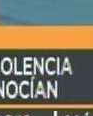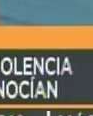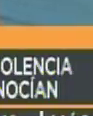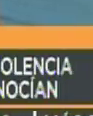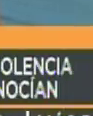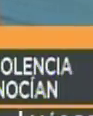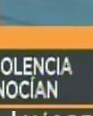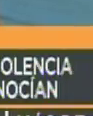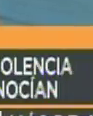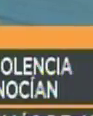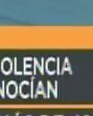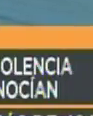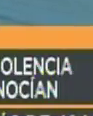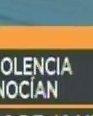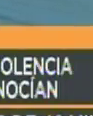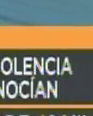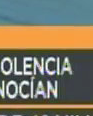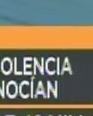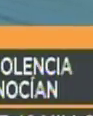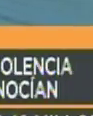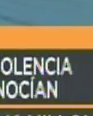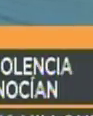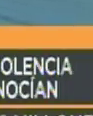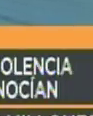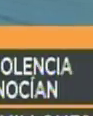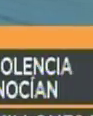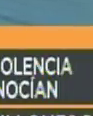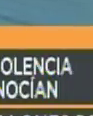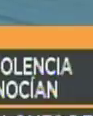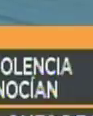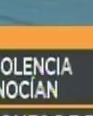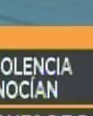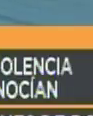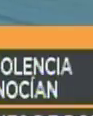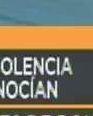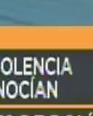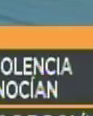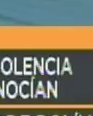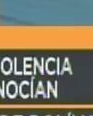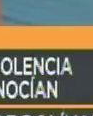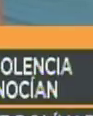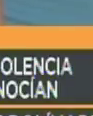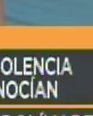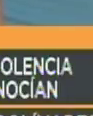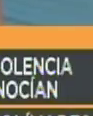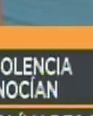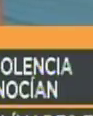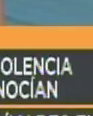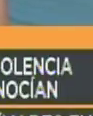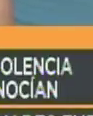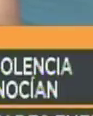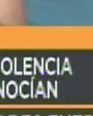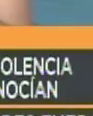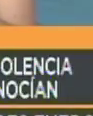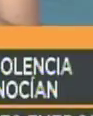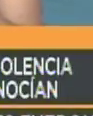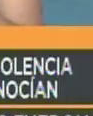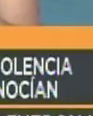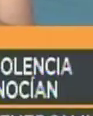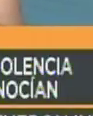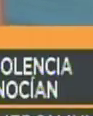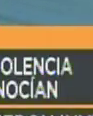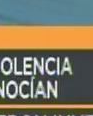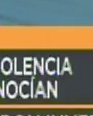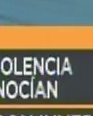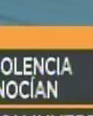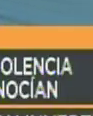operación de odio contra Venezuela, que se expresa contra nuestro presidente, también se expresa contra el